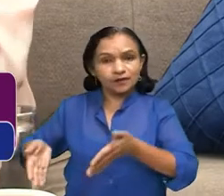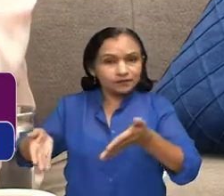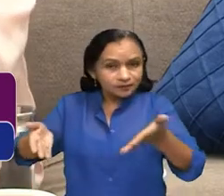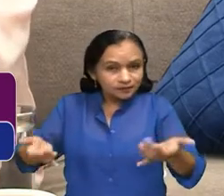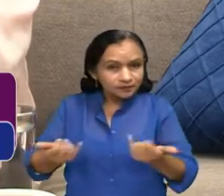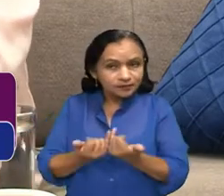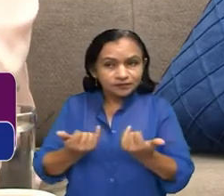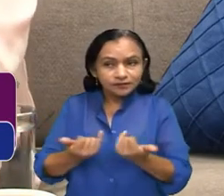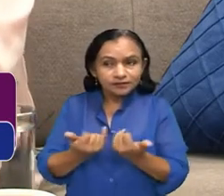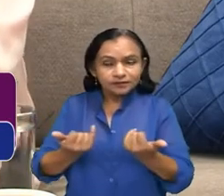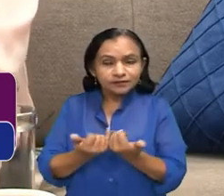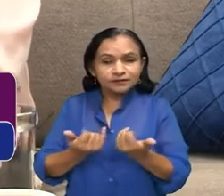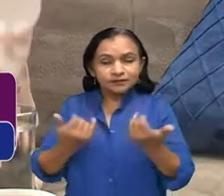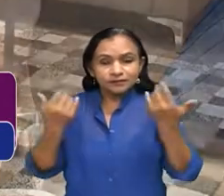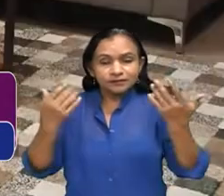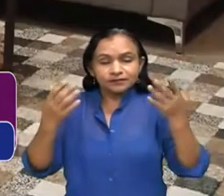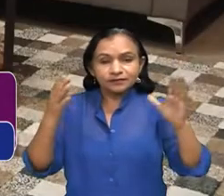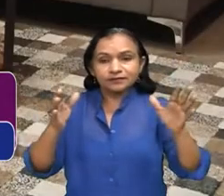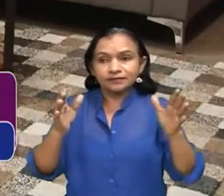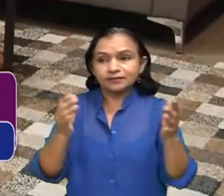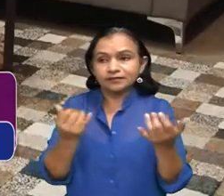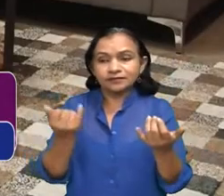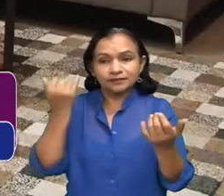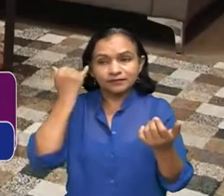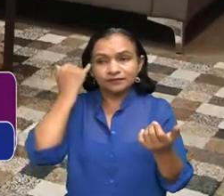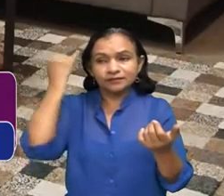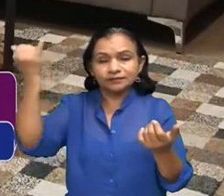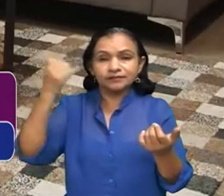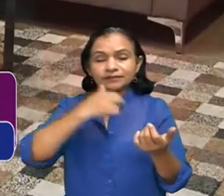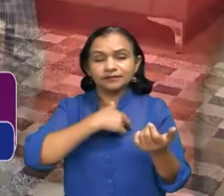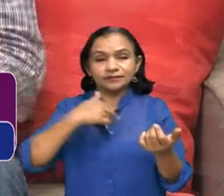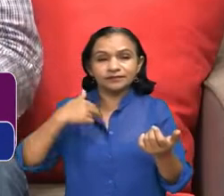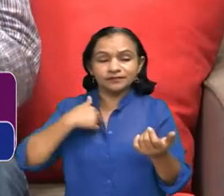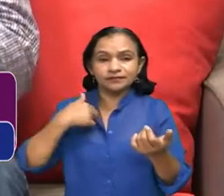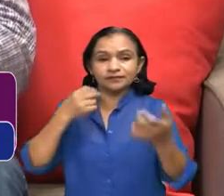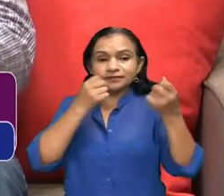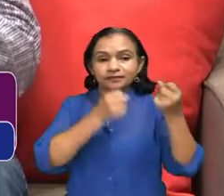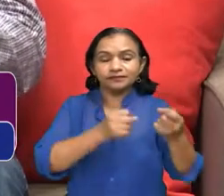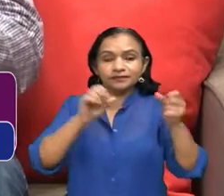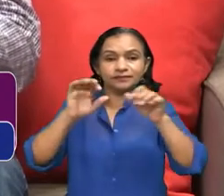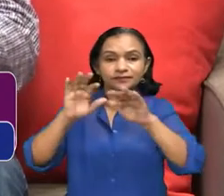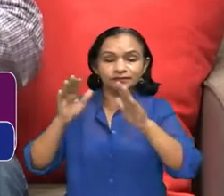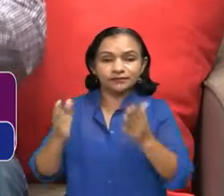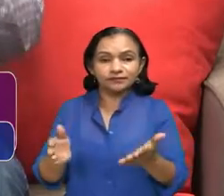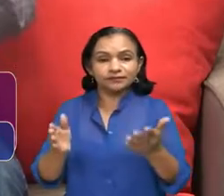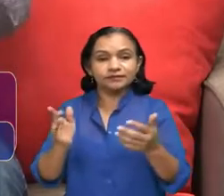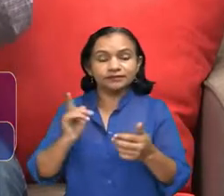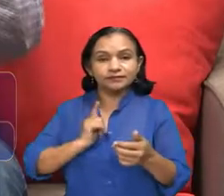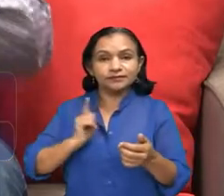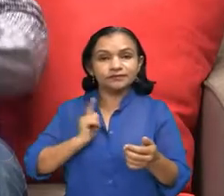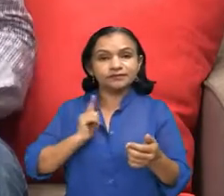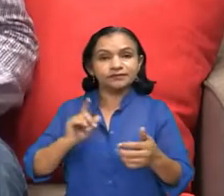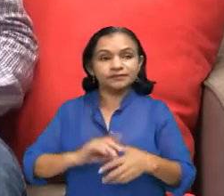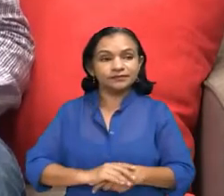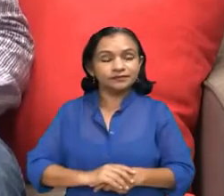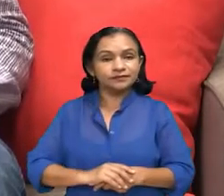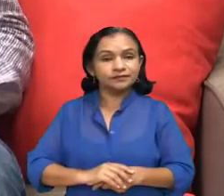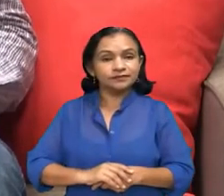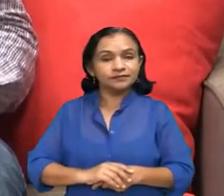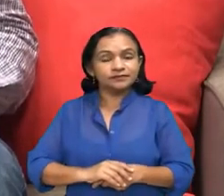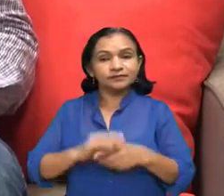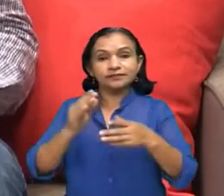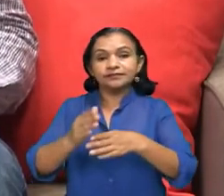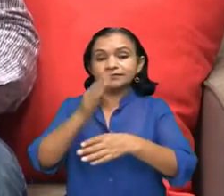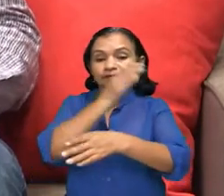en la parte... Ya los textiles. Sí. Es que la creatividad sin duda alguna de nuestras y nuestros artesanos está ahí, y además que ancestralmente se